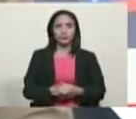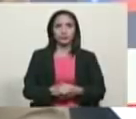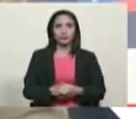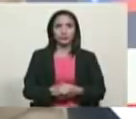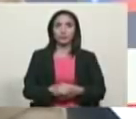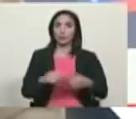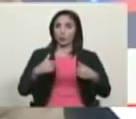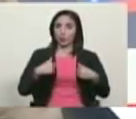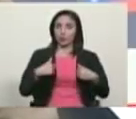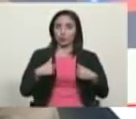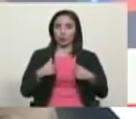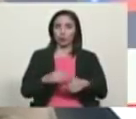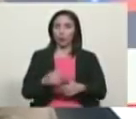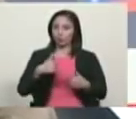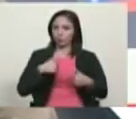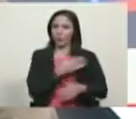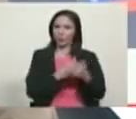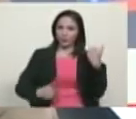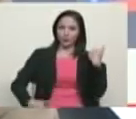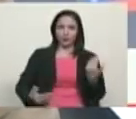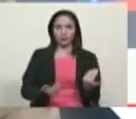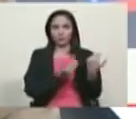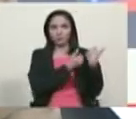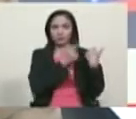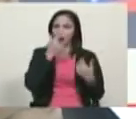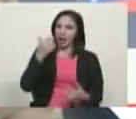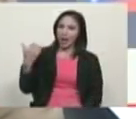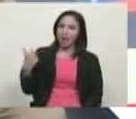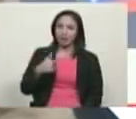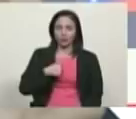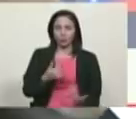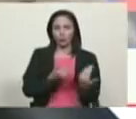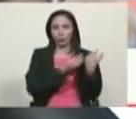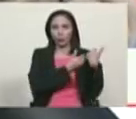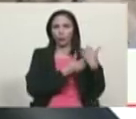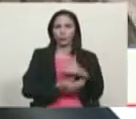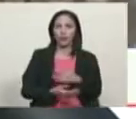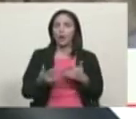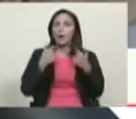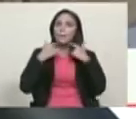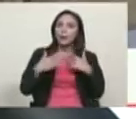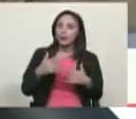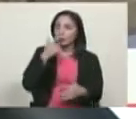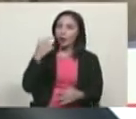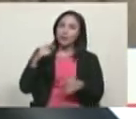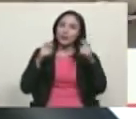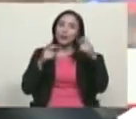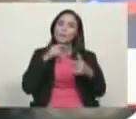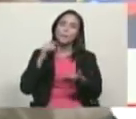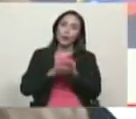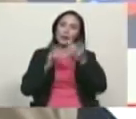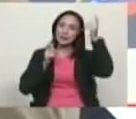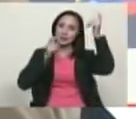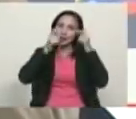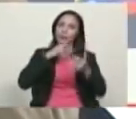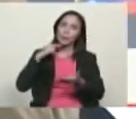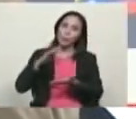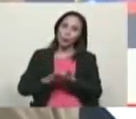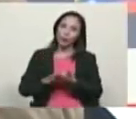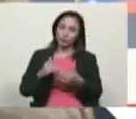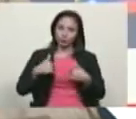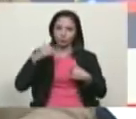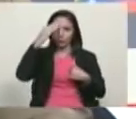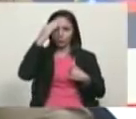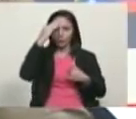Yo fui presidente encargado cuando perdimos a nuestro comandante Chávez. Sé de lo que